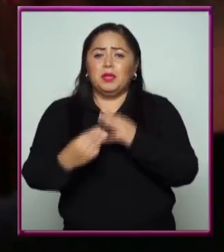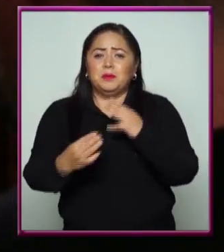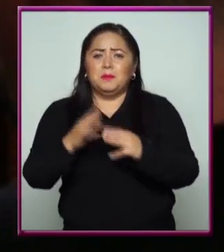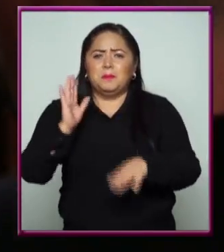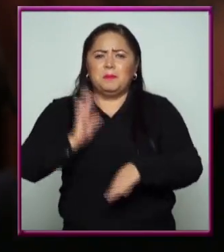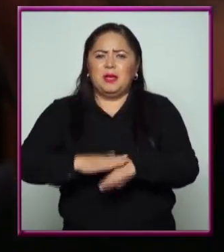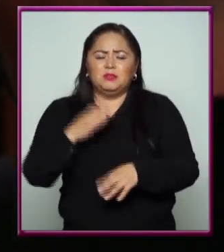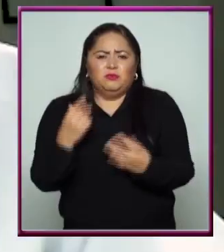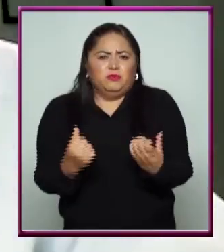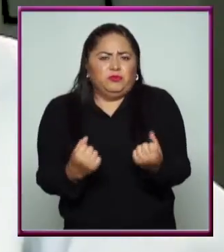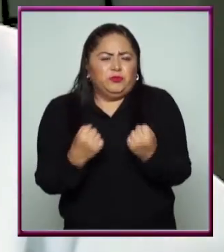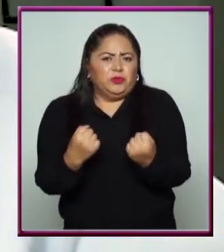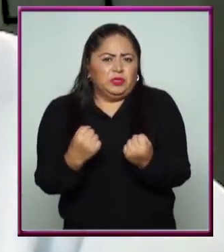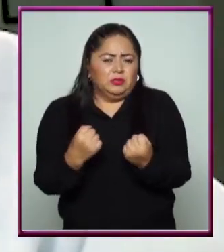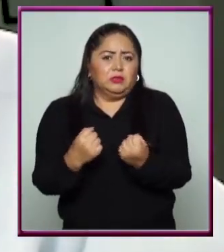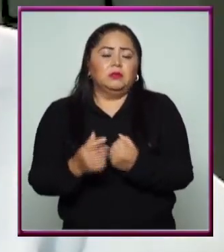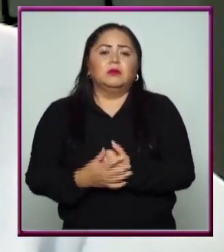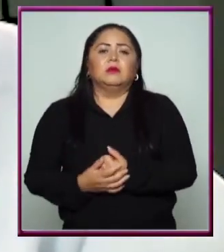mucho más densos,